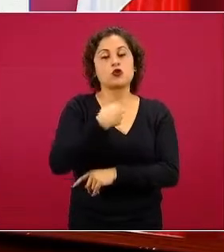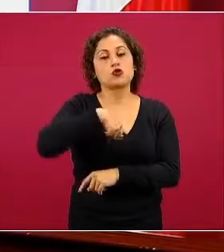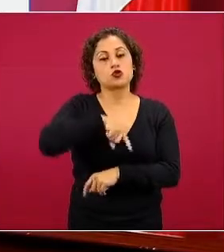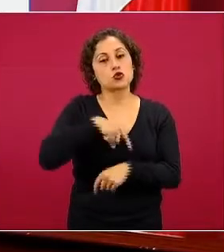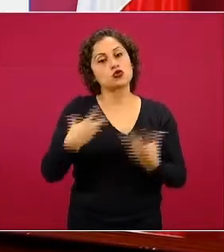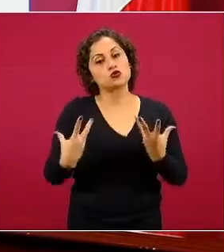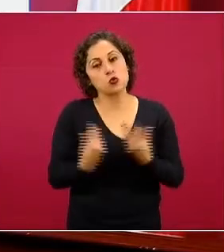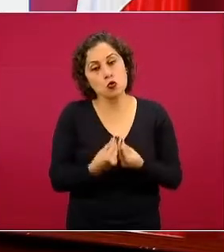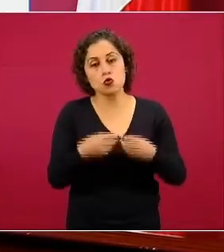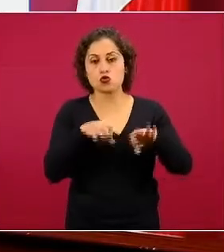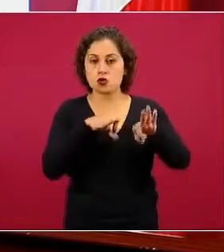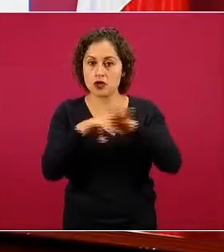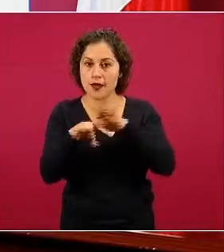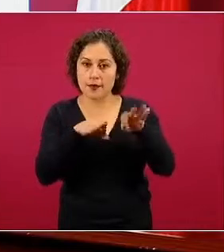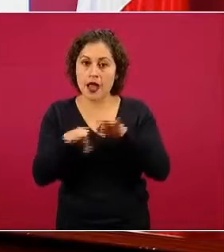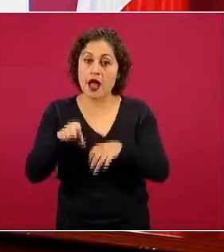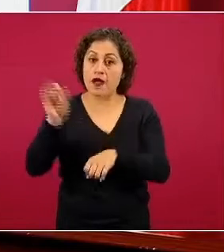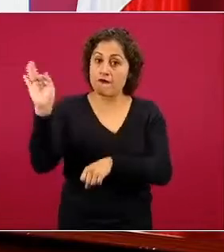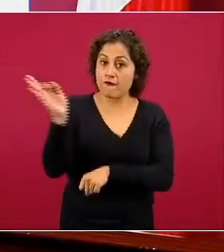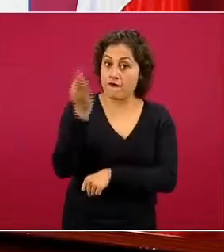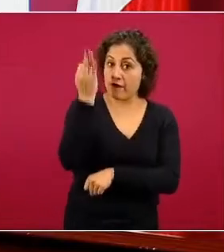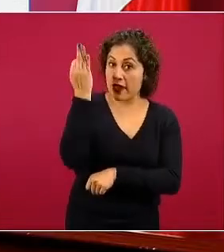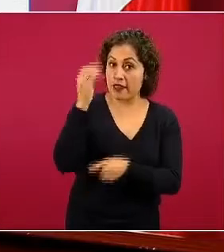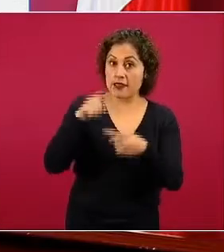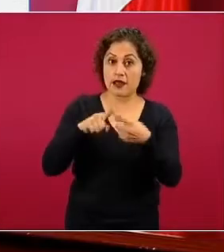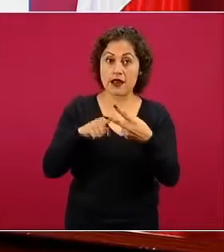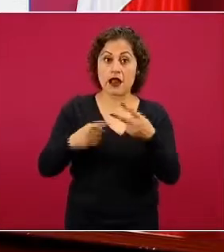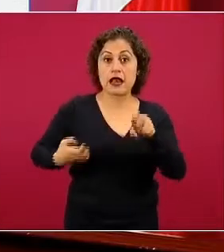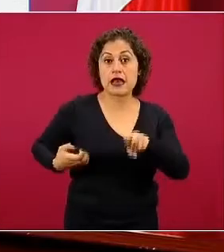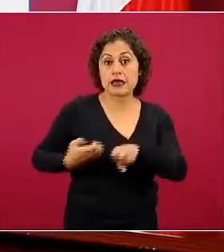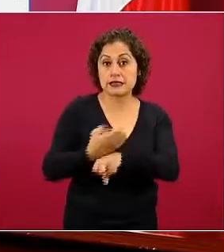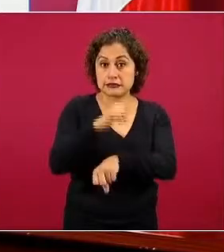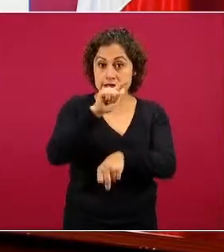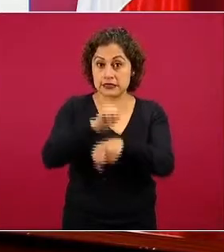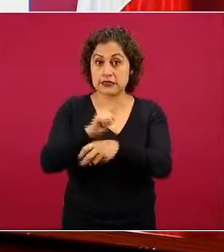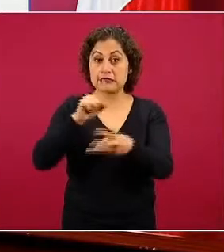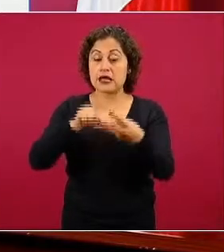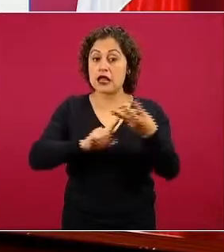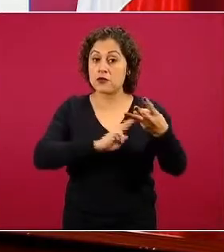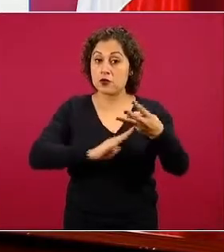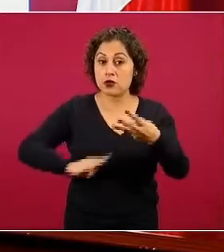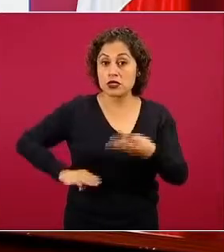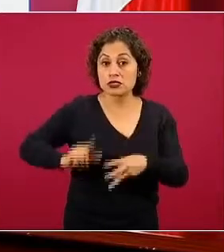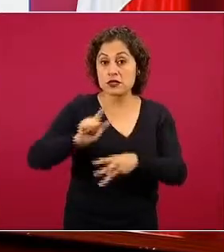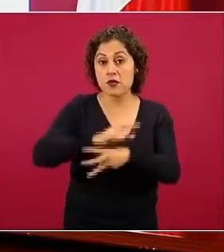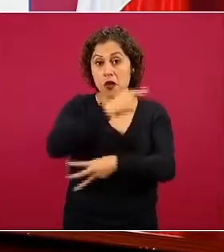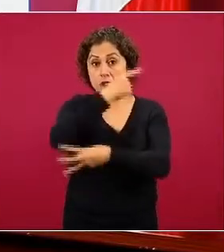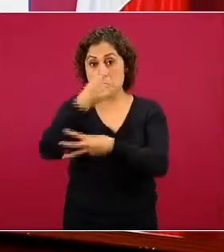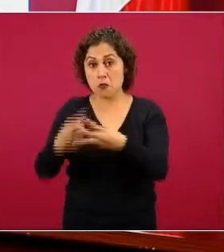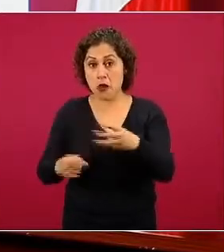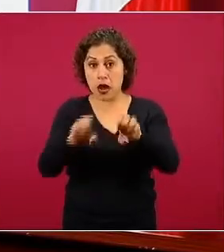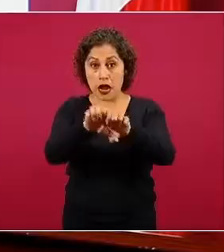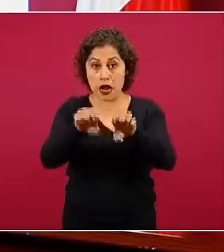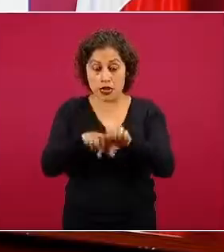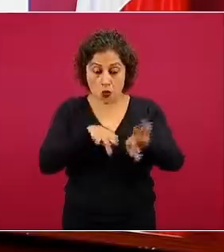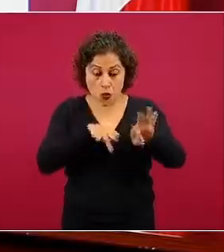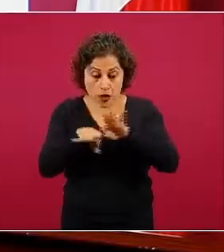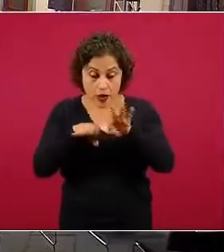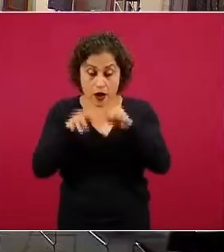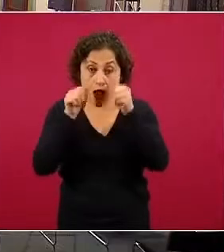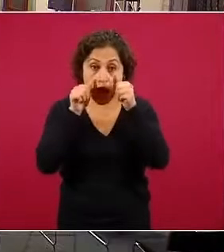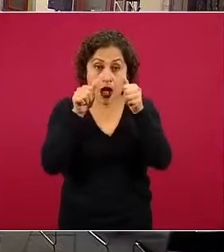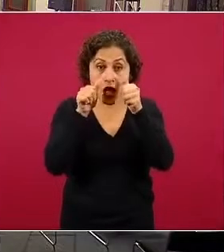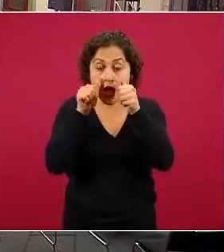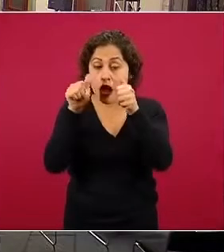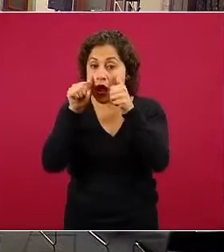estatal, gobierno federal, veremos una curva epidémica que sigue descendiendo o que se mantiene, al menos, sobre todo en